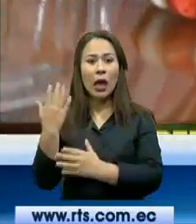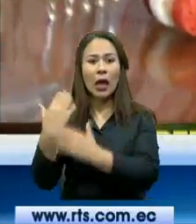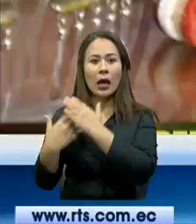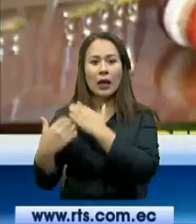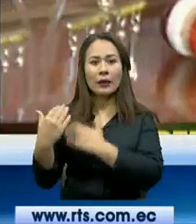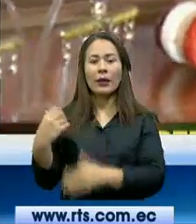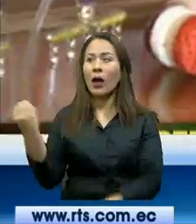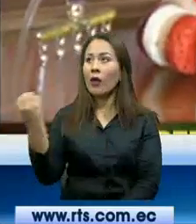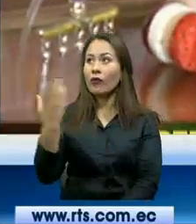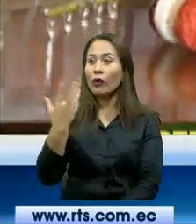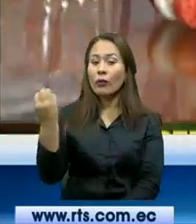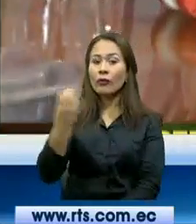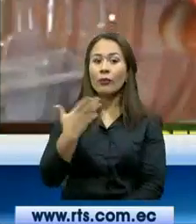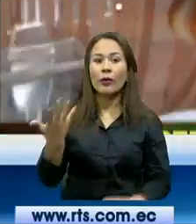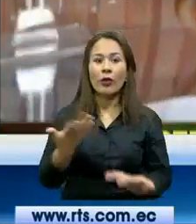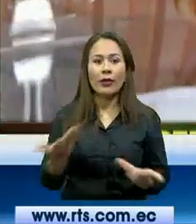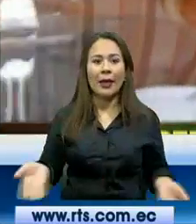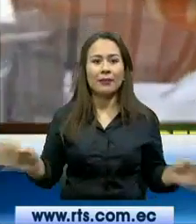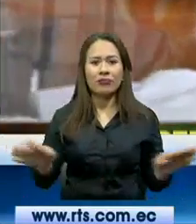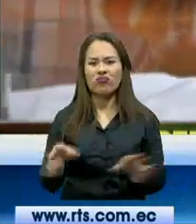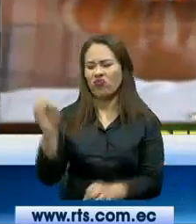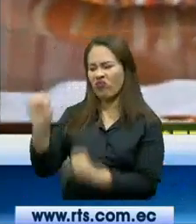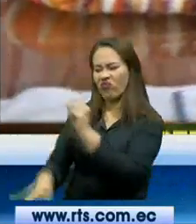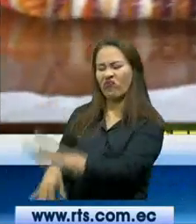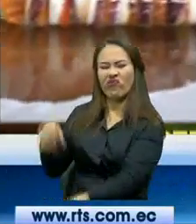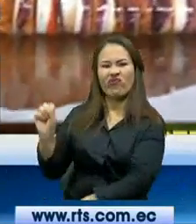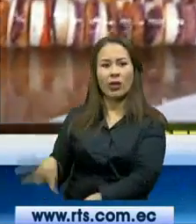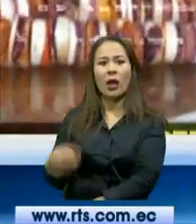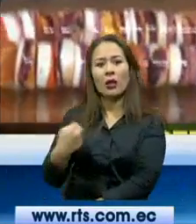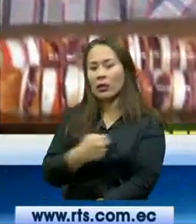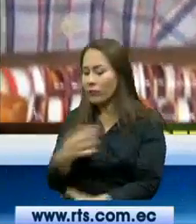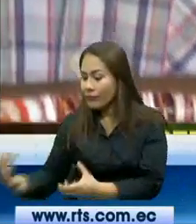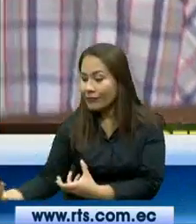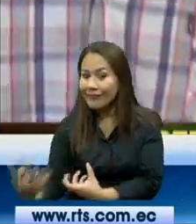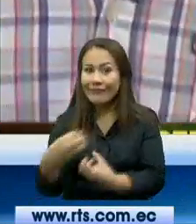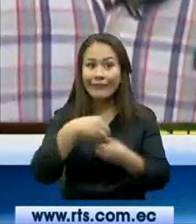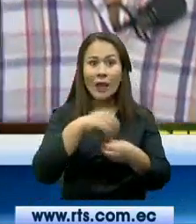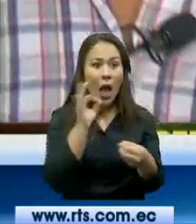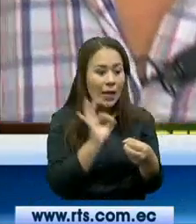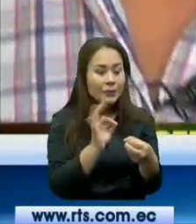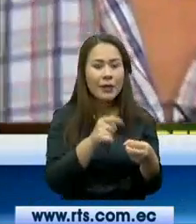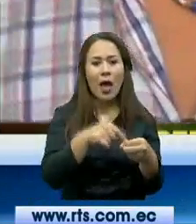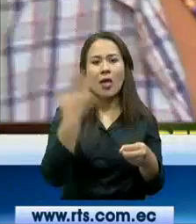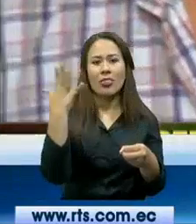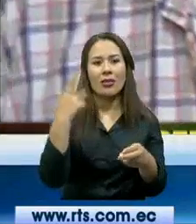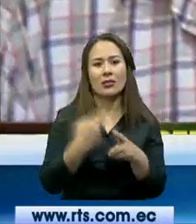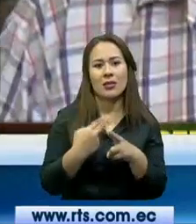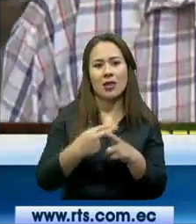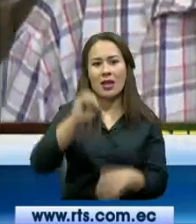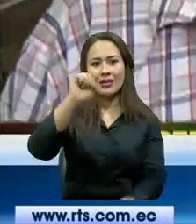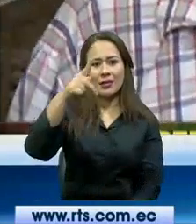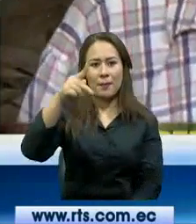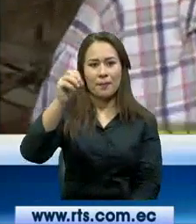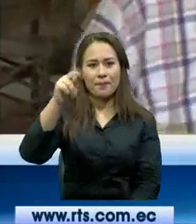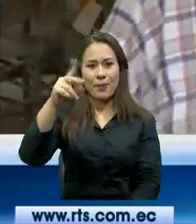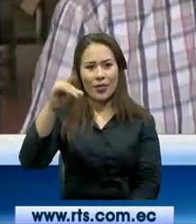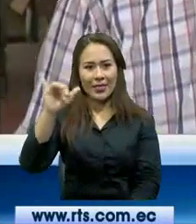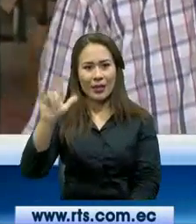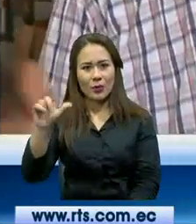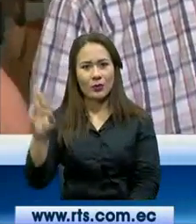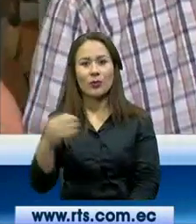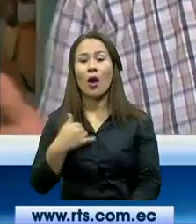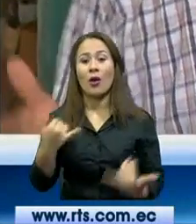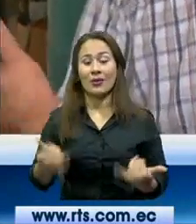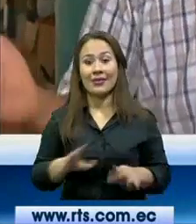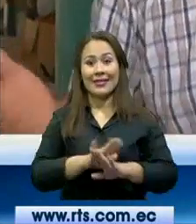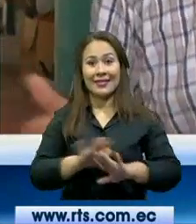lo recogimos de la playa, en los botaderos, cuando esto todavía ni siquiera el nombre de espóndilo se lo aprovechaba en su totalidad. Hoy